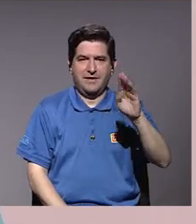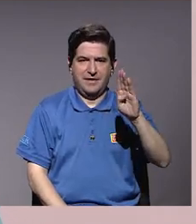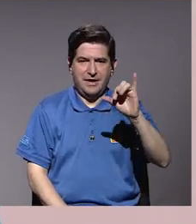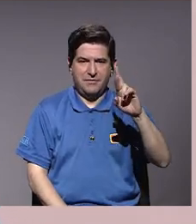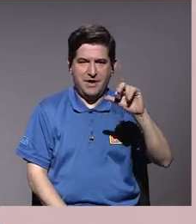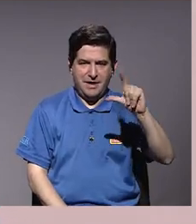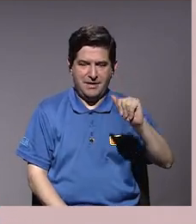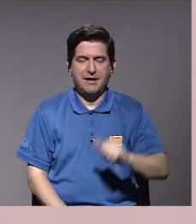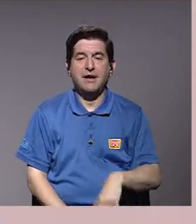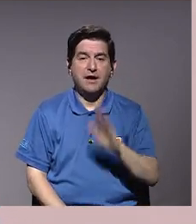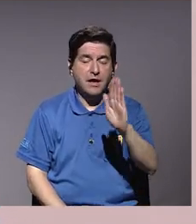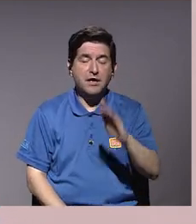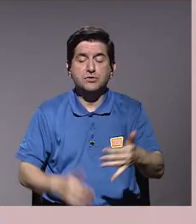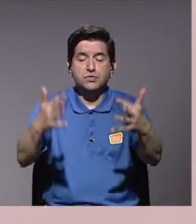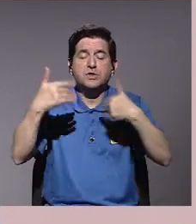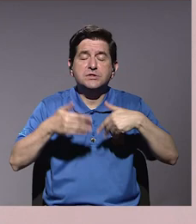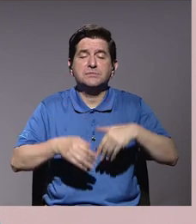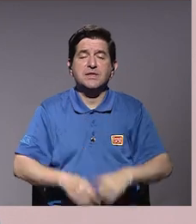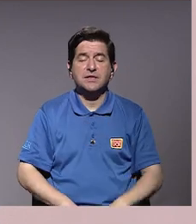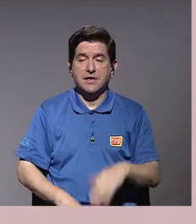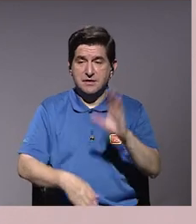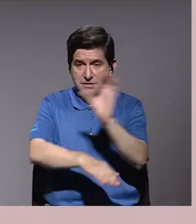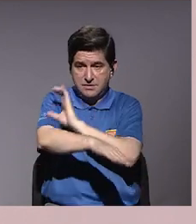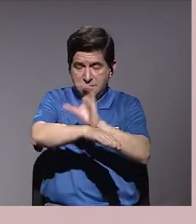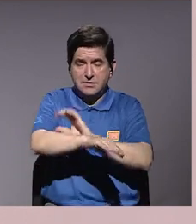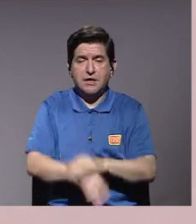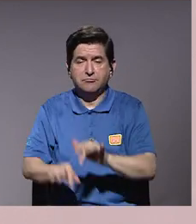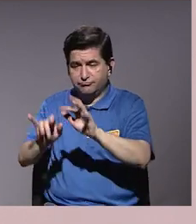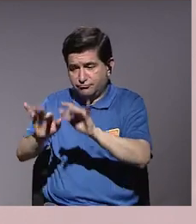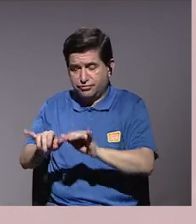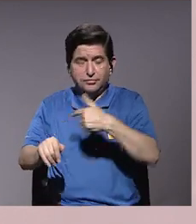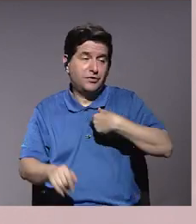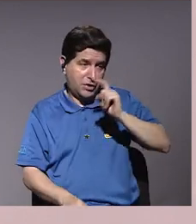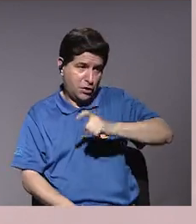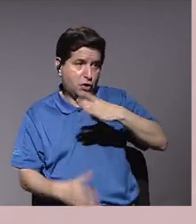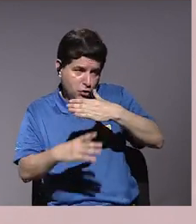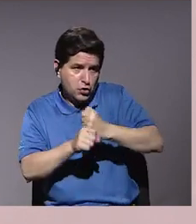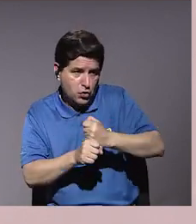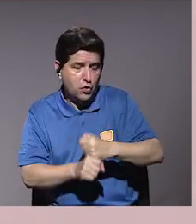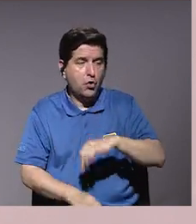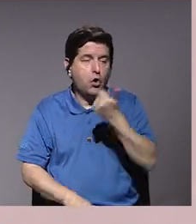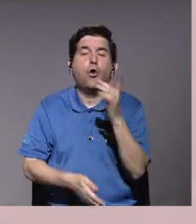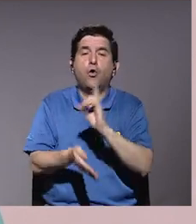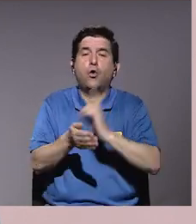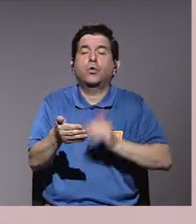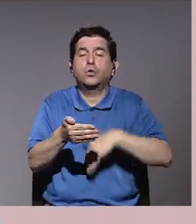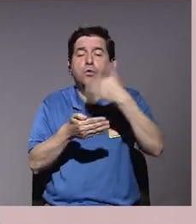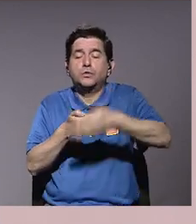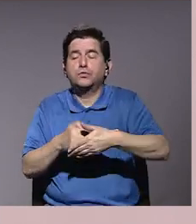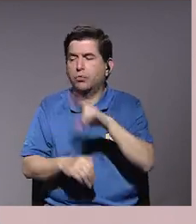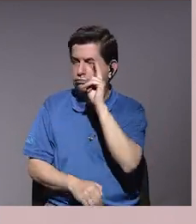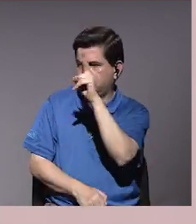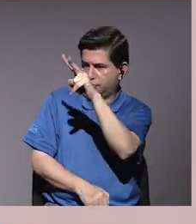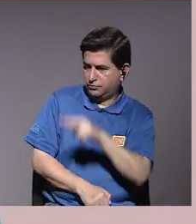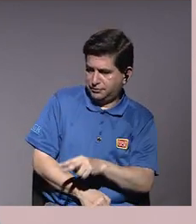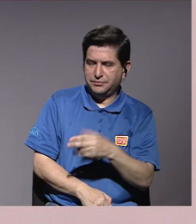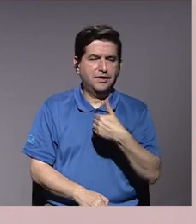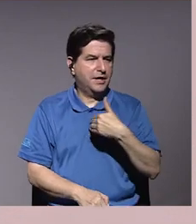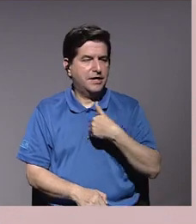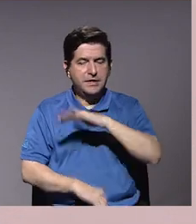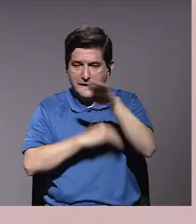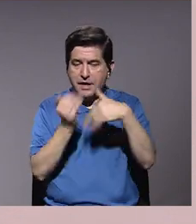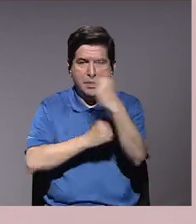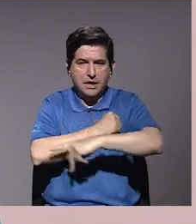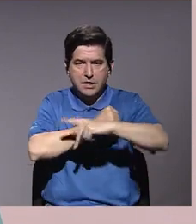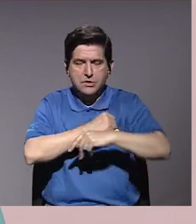escribir, anotar en la computadora, en su expediente, ciertas cosas que tengo que escribirlas para que otro médico luego las pueda ver y que estén disponibles